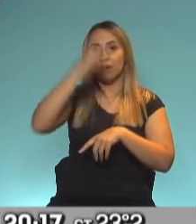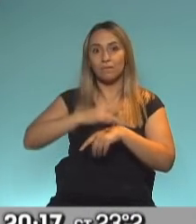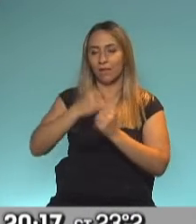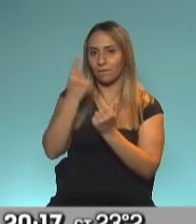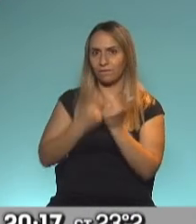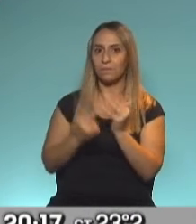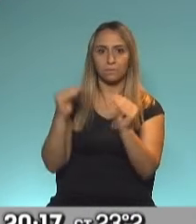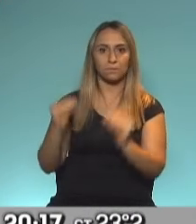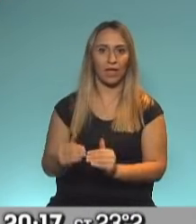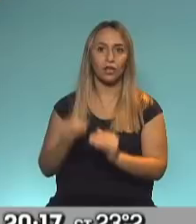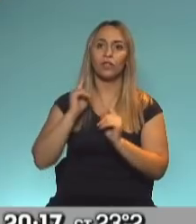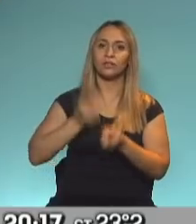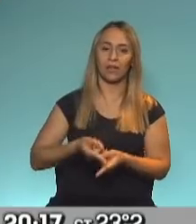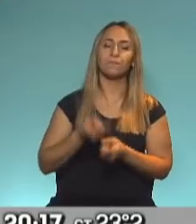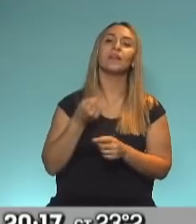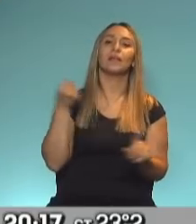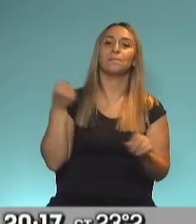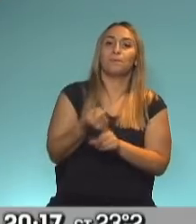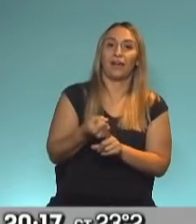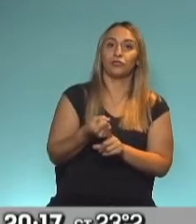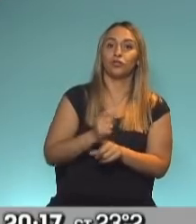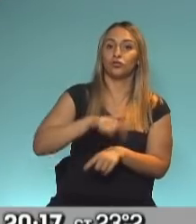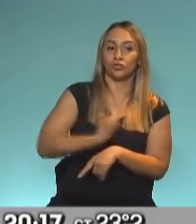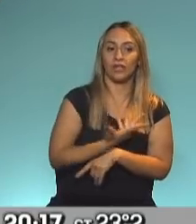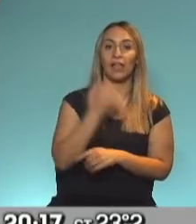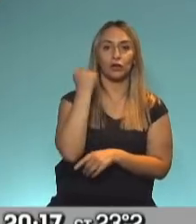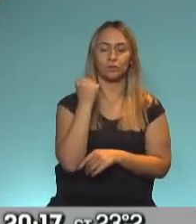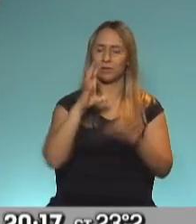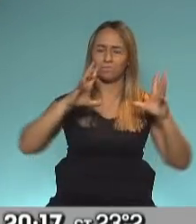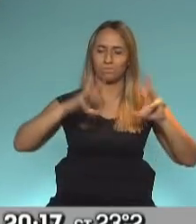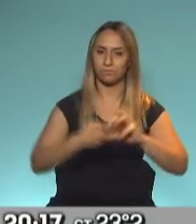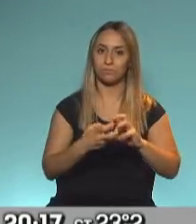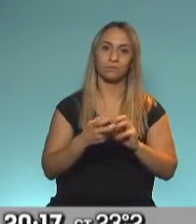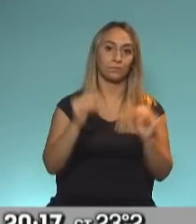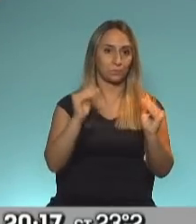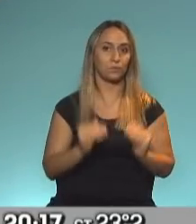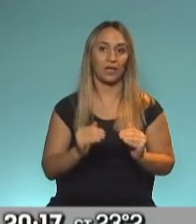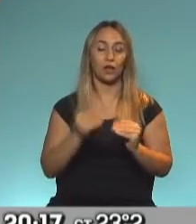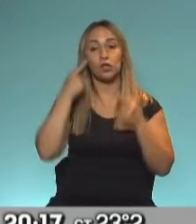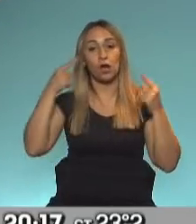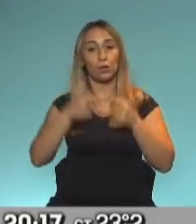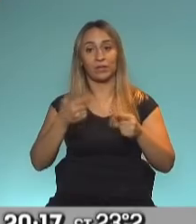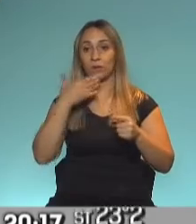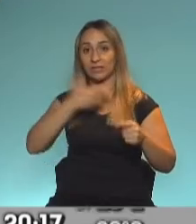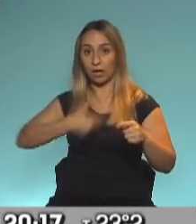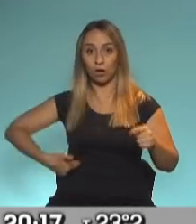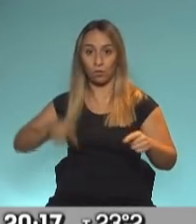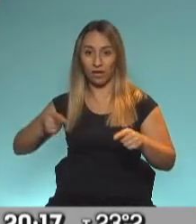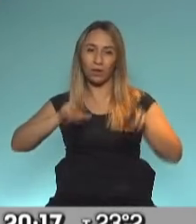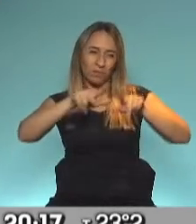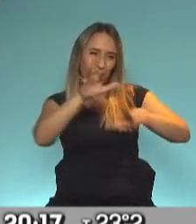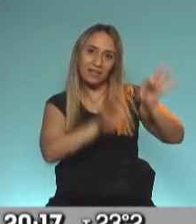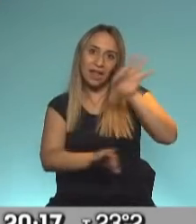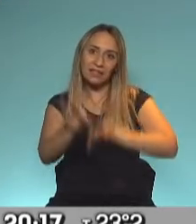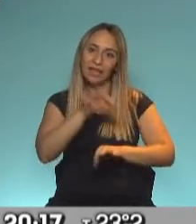y el impacto socioeconómico de la pandemia, dice, vacunando a la total de la población, objetivo que se puso el gobierno en una estrategia que tiene que